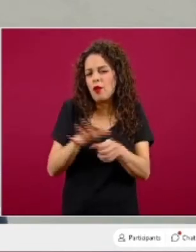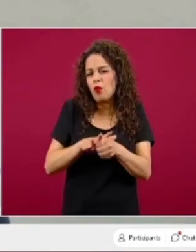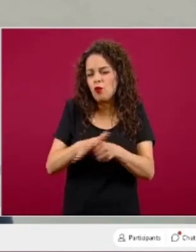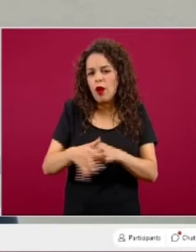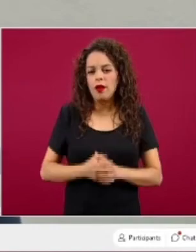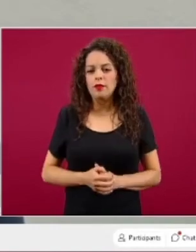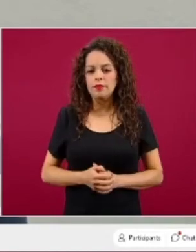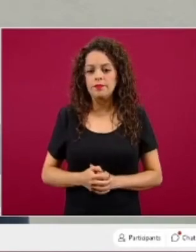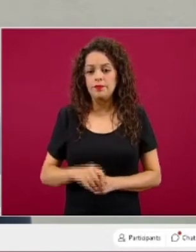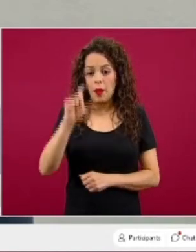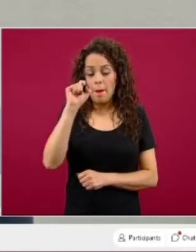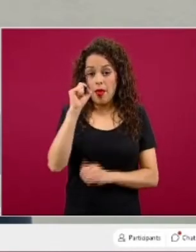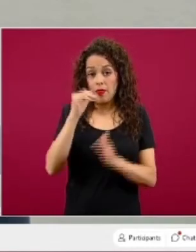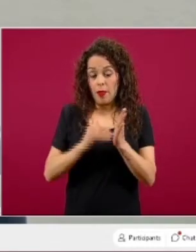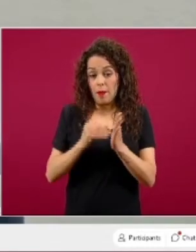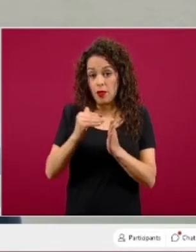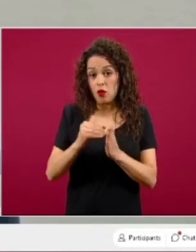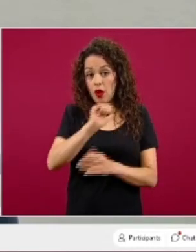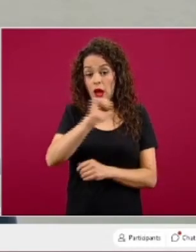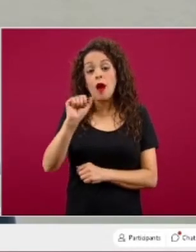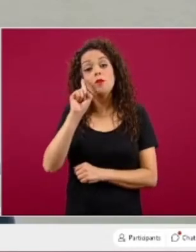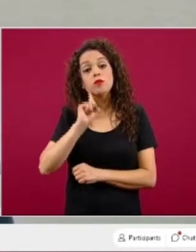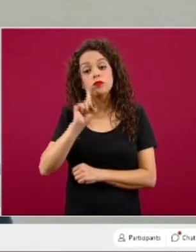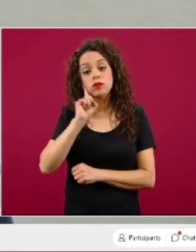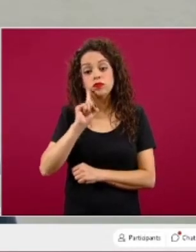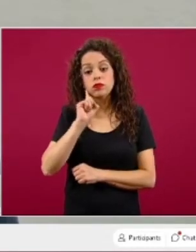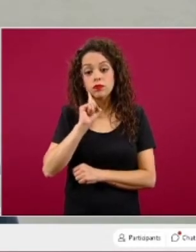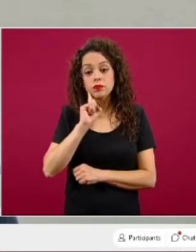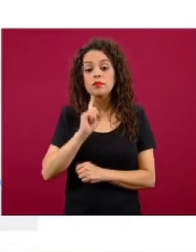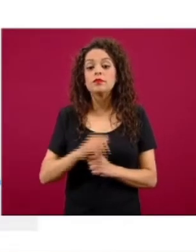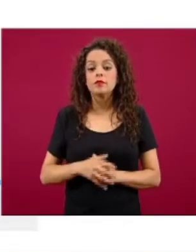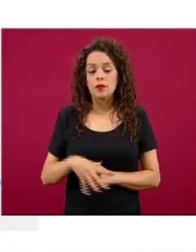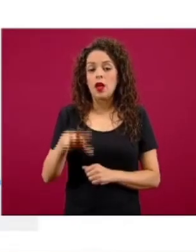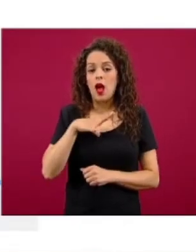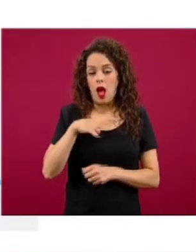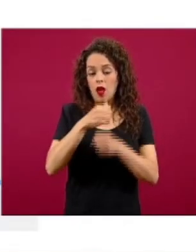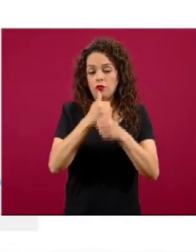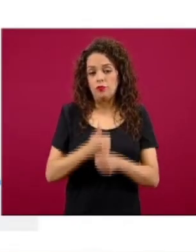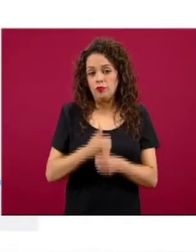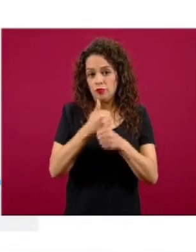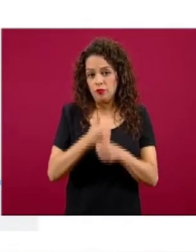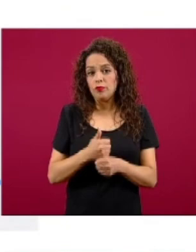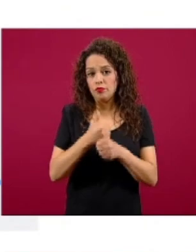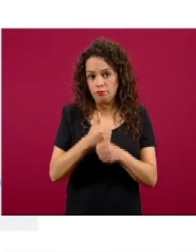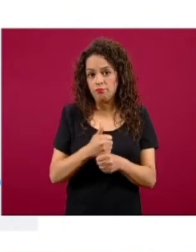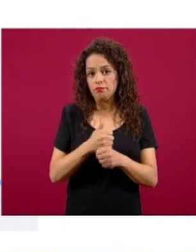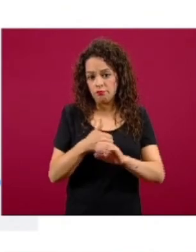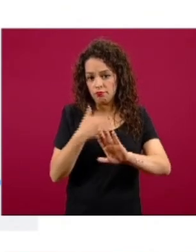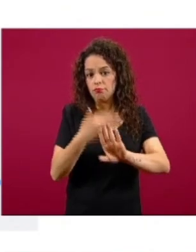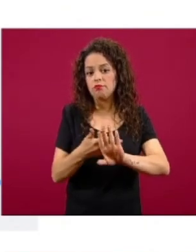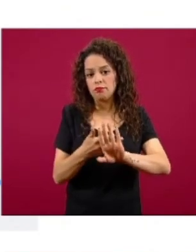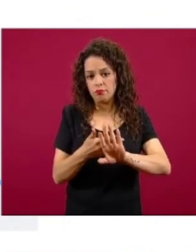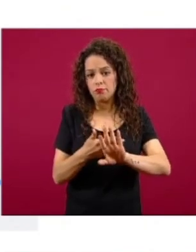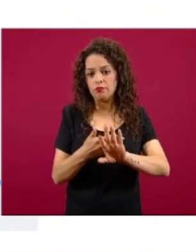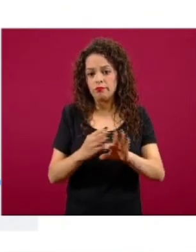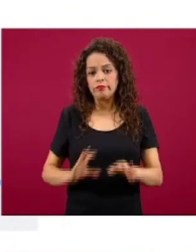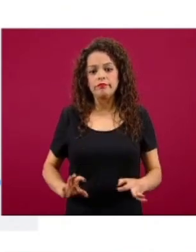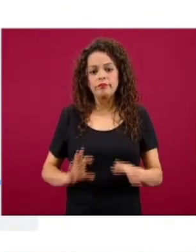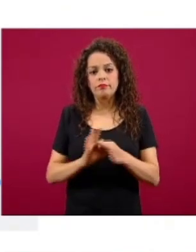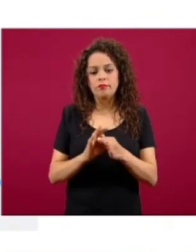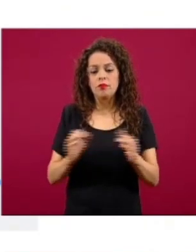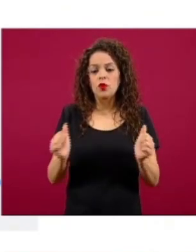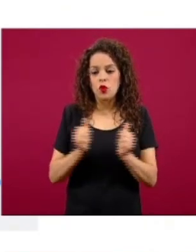de 20 millones de mujeres que experimentaron algún tipo de violencia vinculado sobre todo a su relación